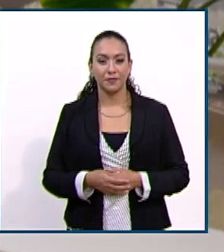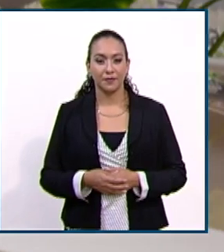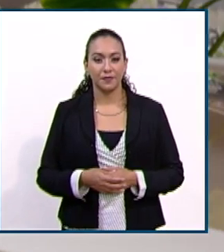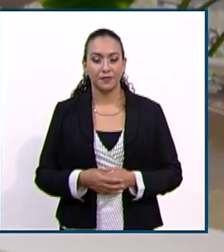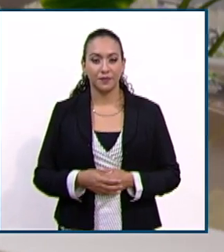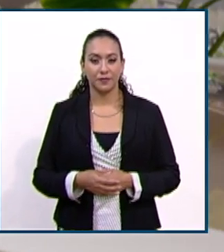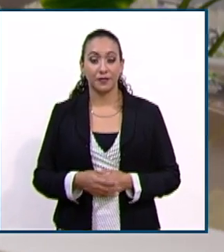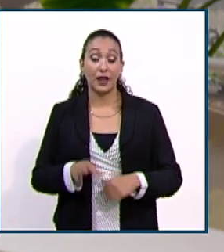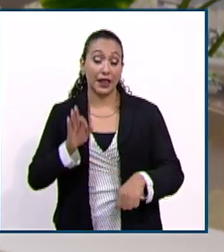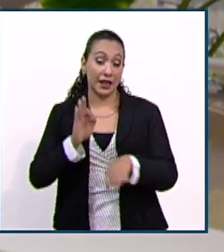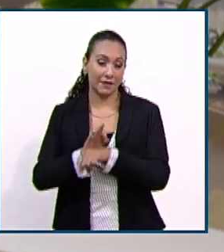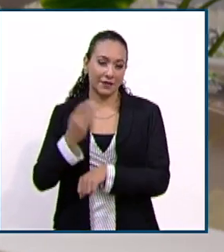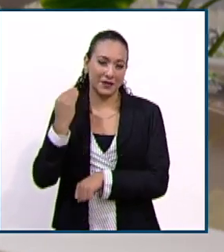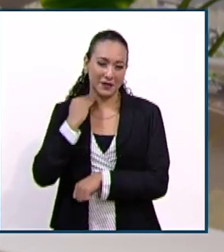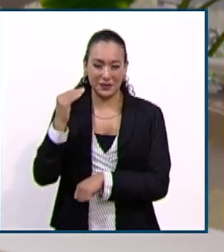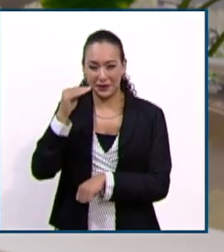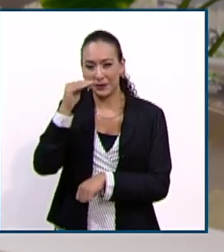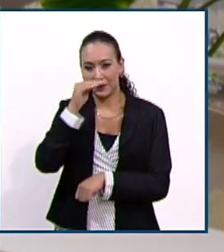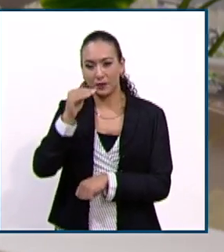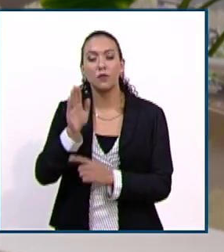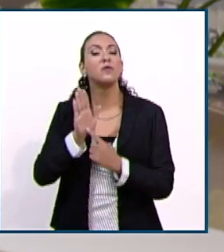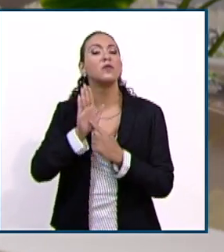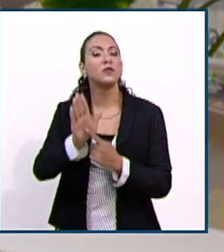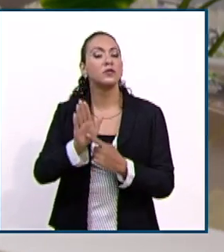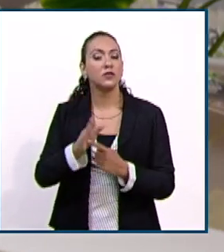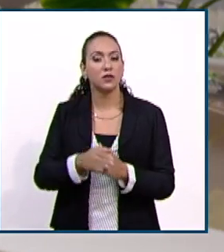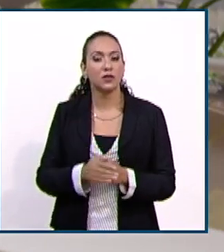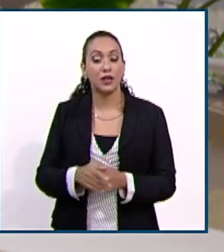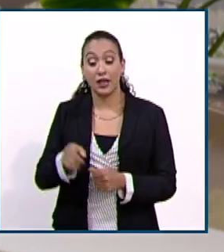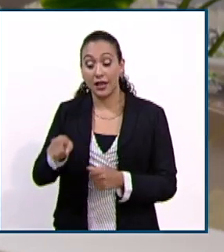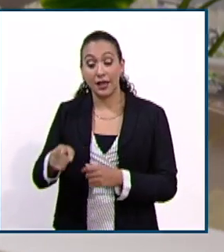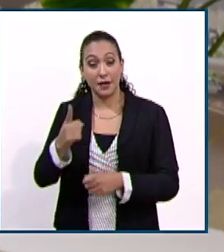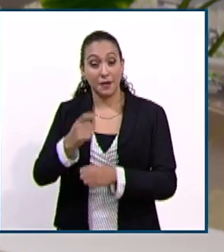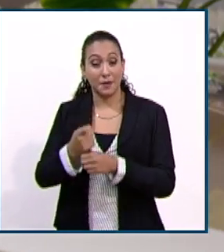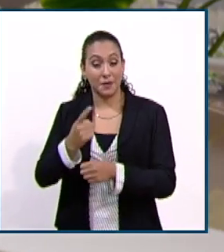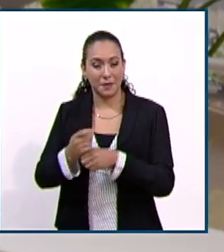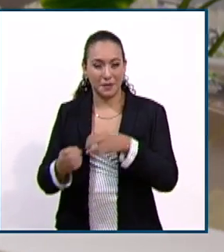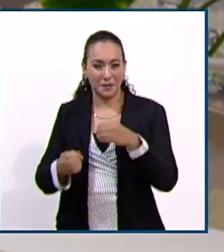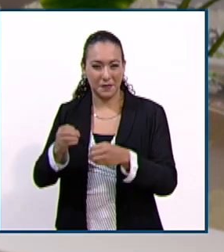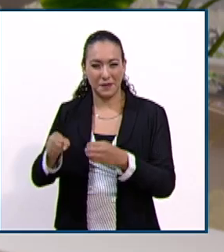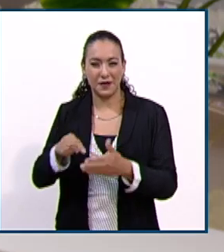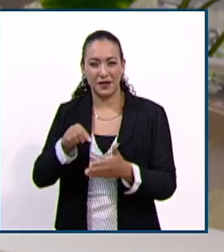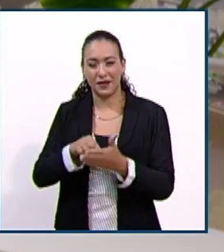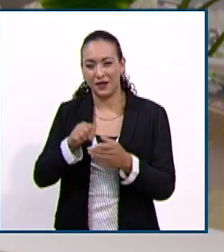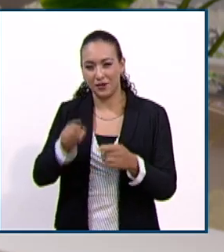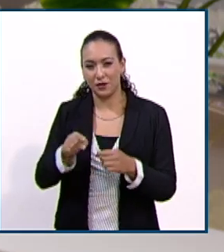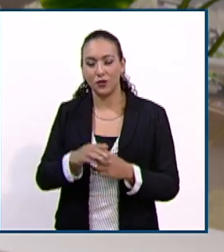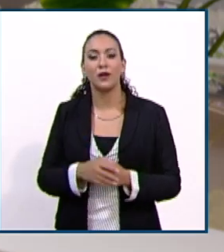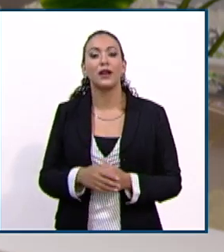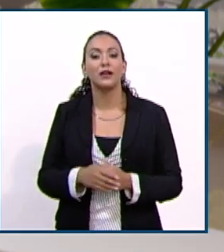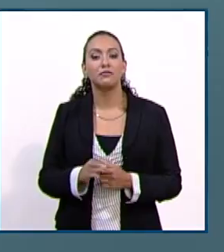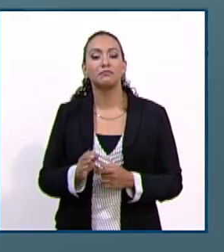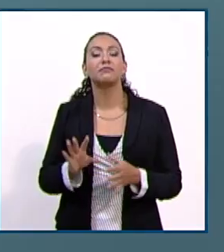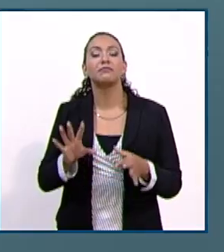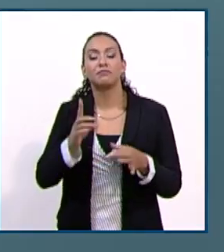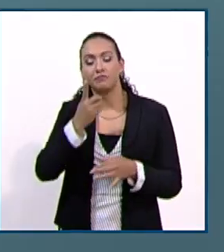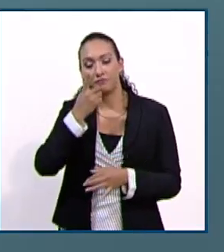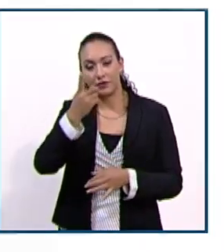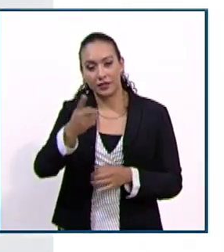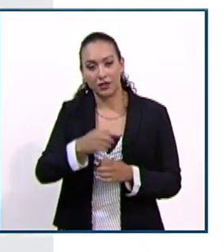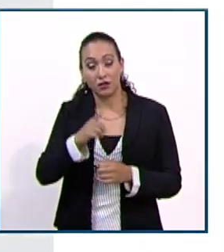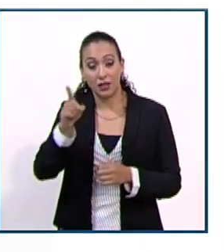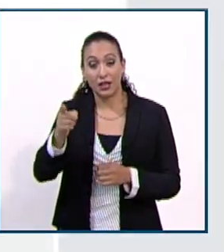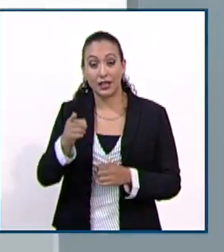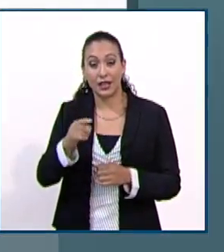La Defensoría Pública Federal dio a conocer que el primer tribunal colegiado de apelación del segundo circuito determinó que en el caso de